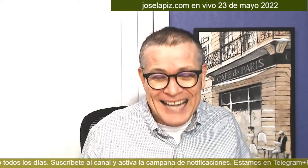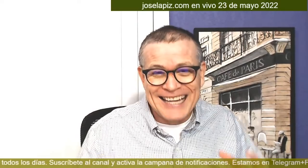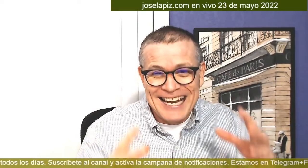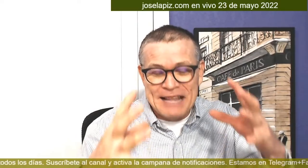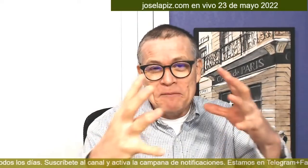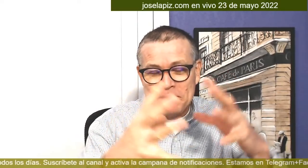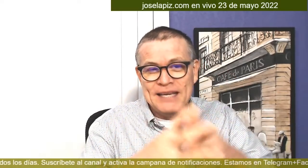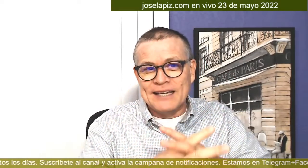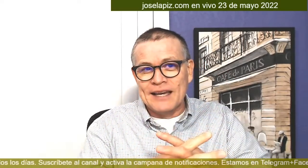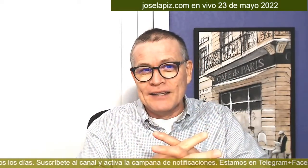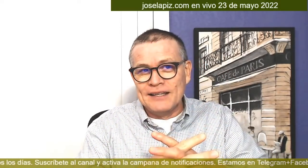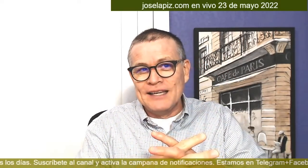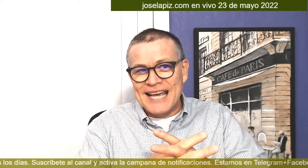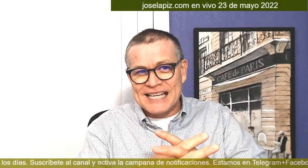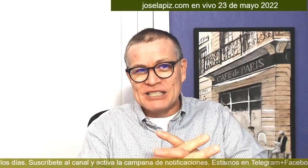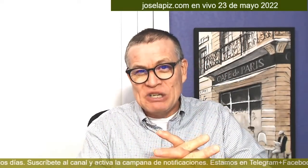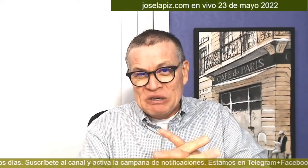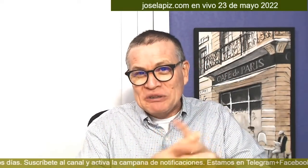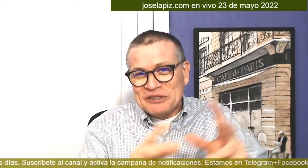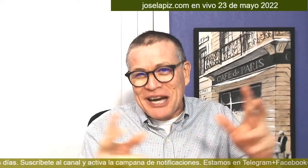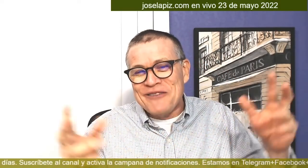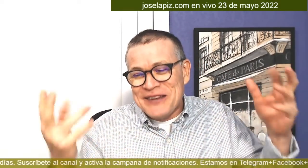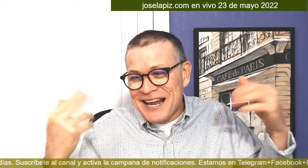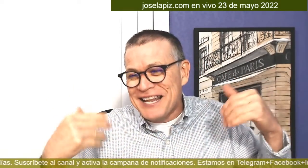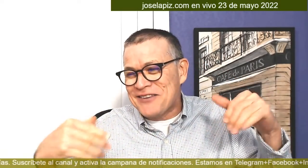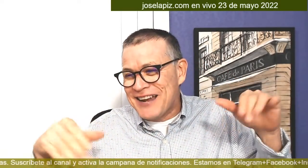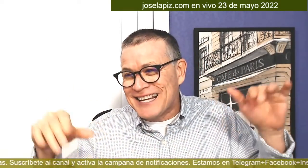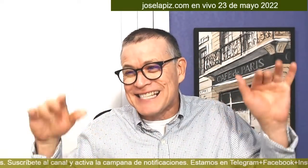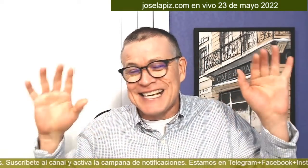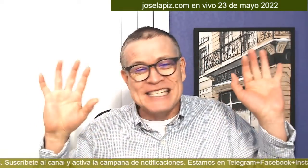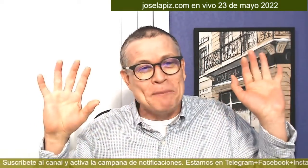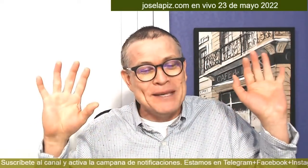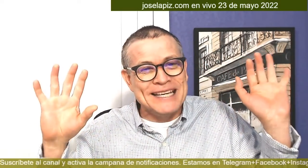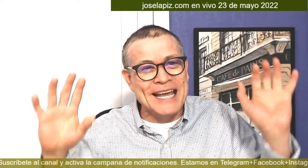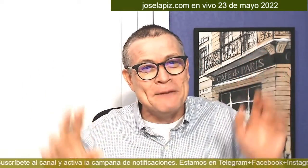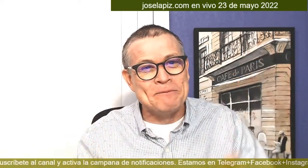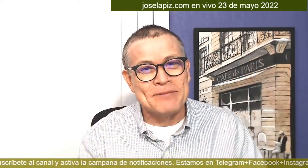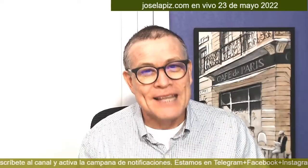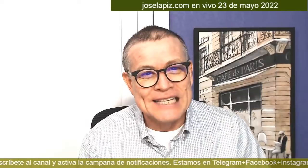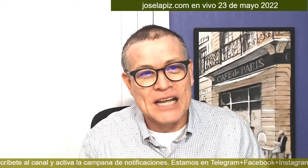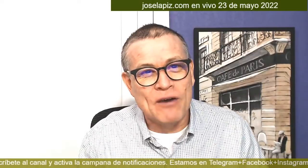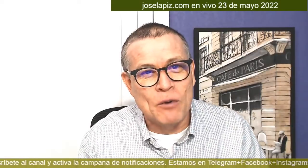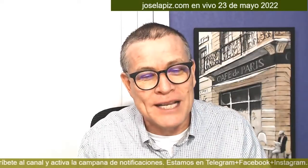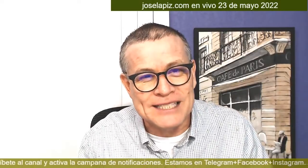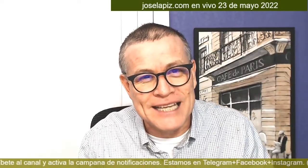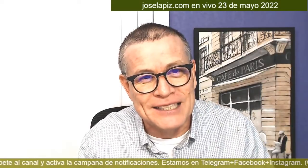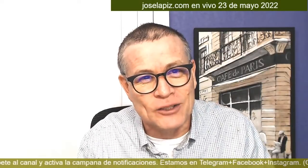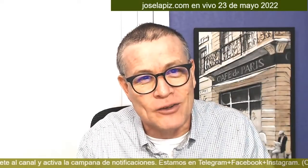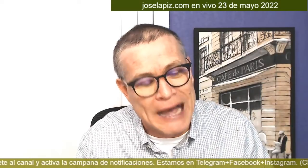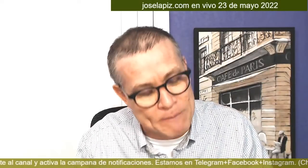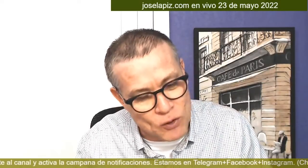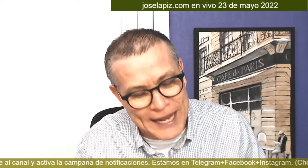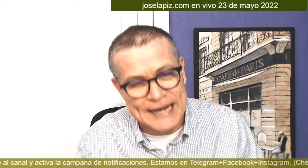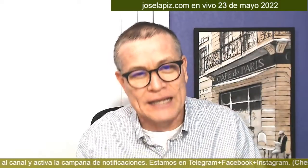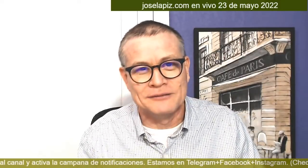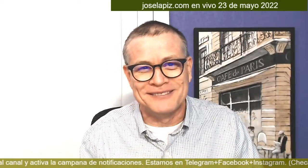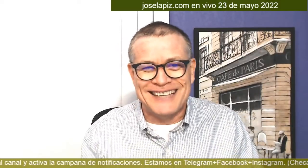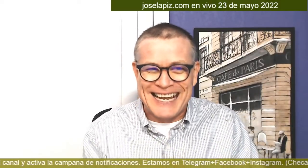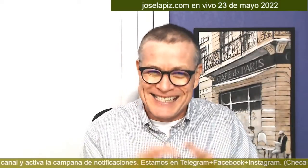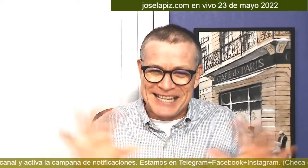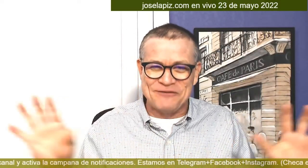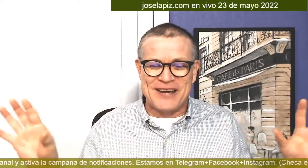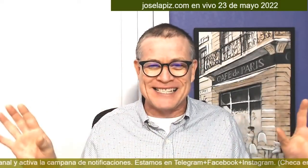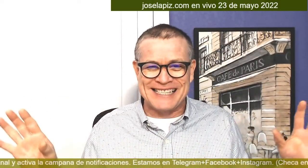andan en pique y eso al final de cuentas ese pique está favoreciendo a morena